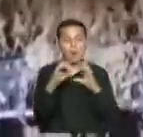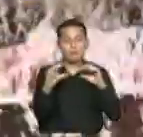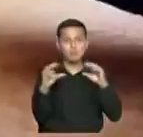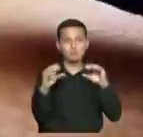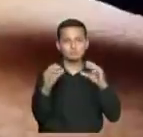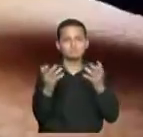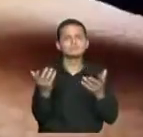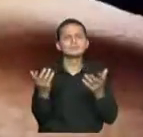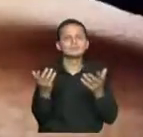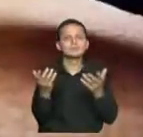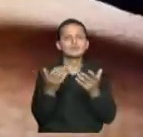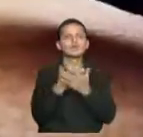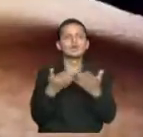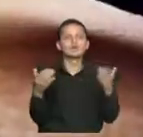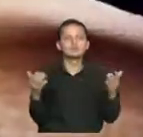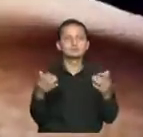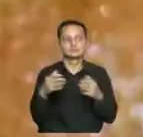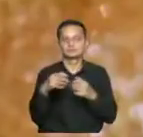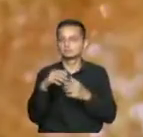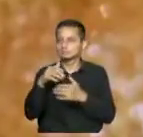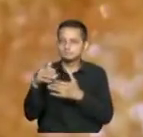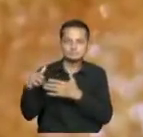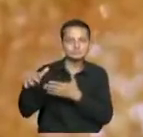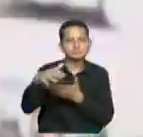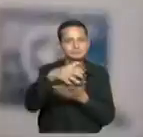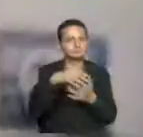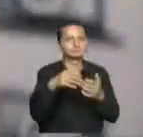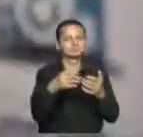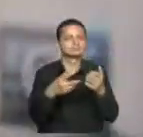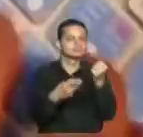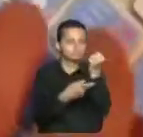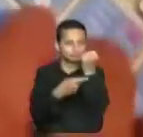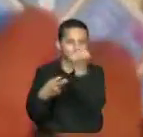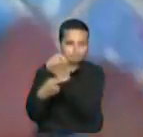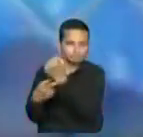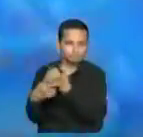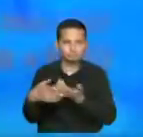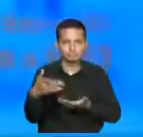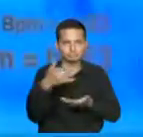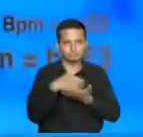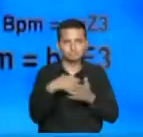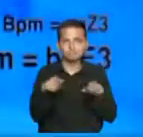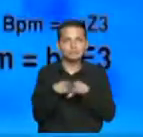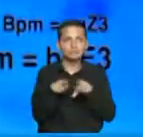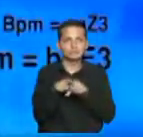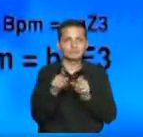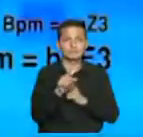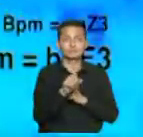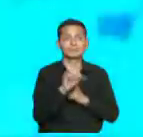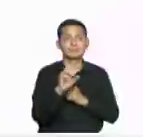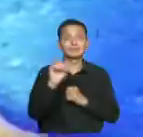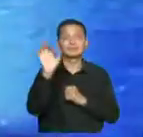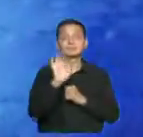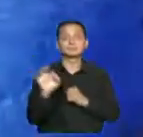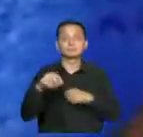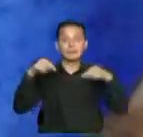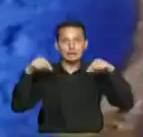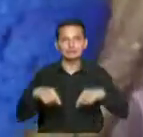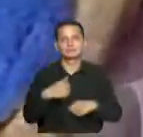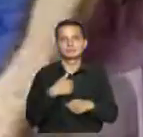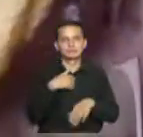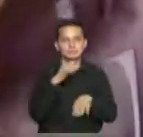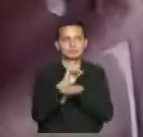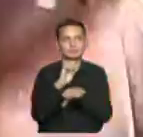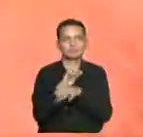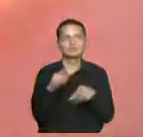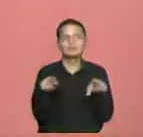con residuos de productos vegetales. Este es un modelo matemático, 100% hecho en Ecuador. Vamos a